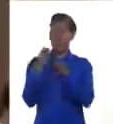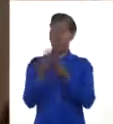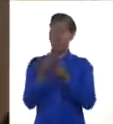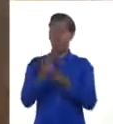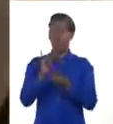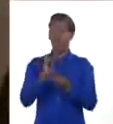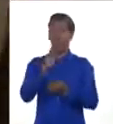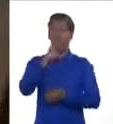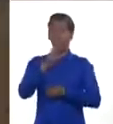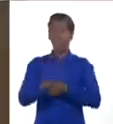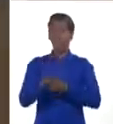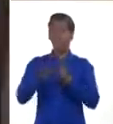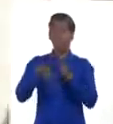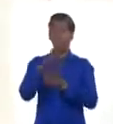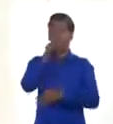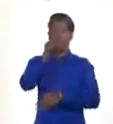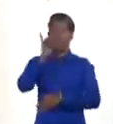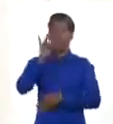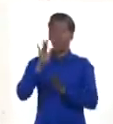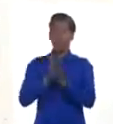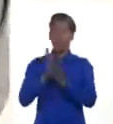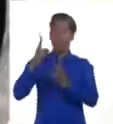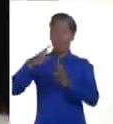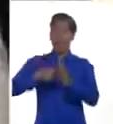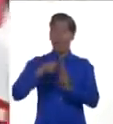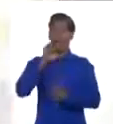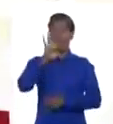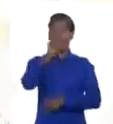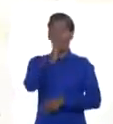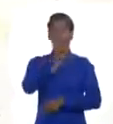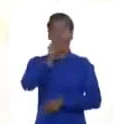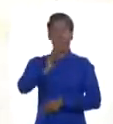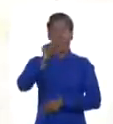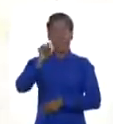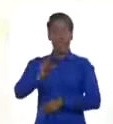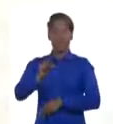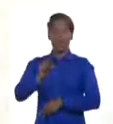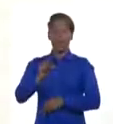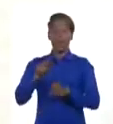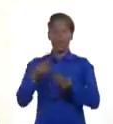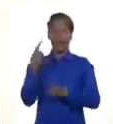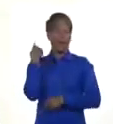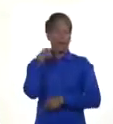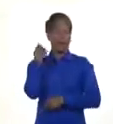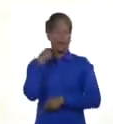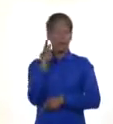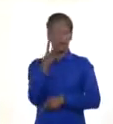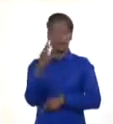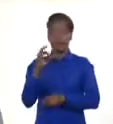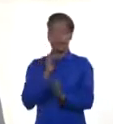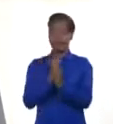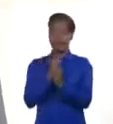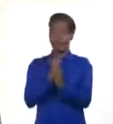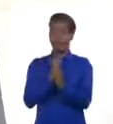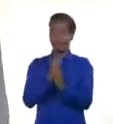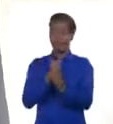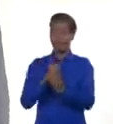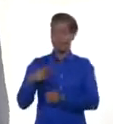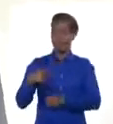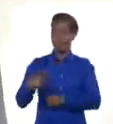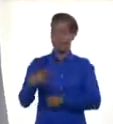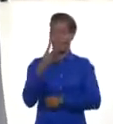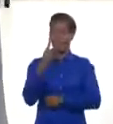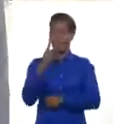17 de mayo a 5 valiosos compañeros y compañeras con más de 30 años de faena en organizaciones de base y la